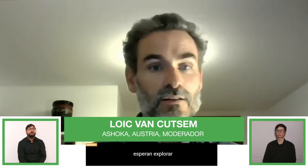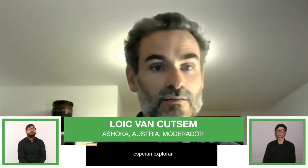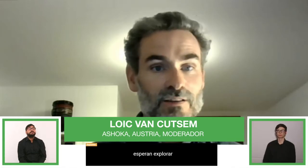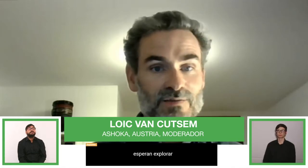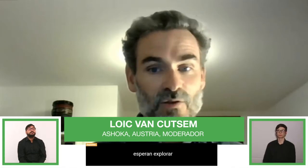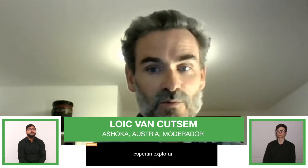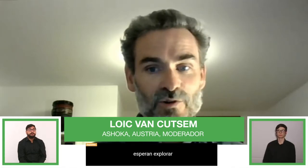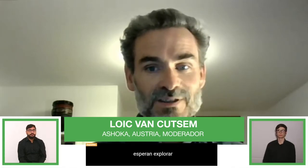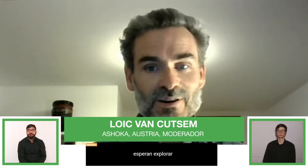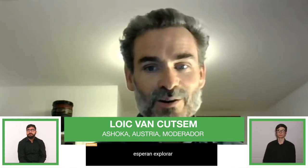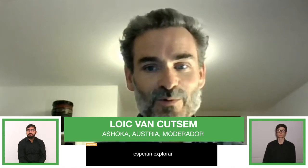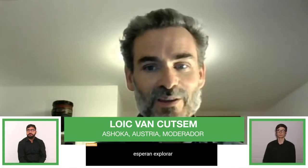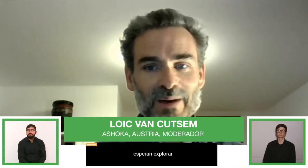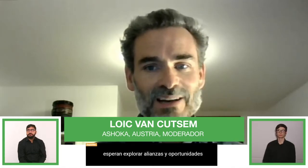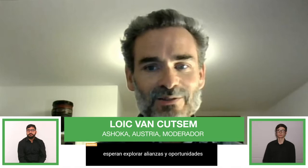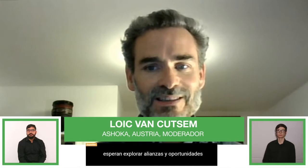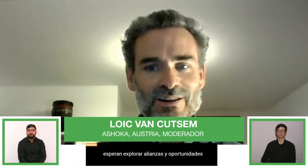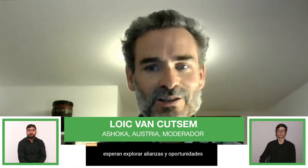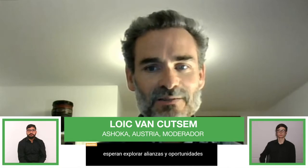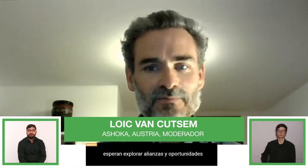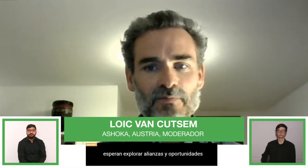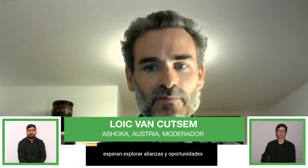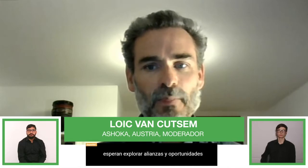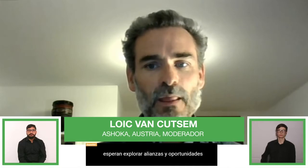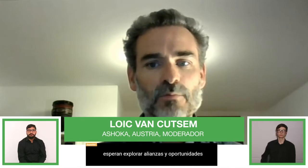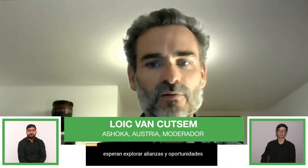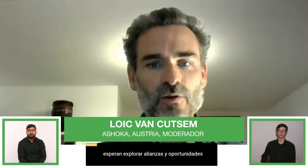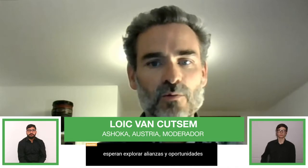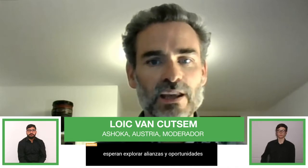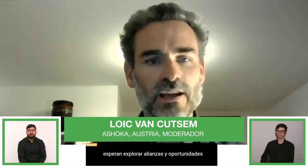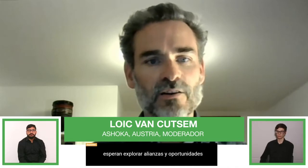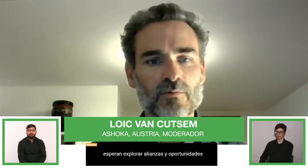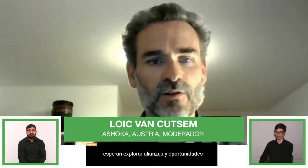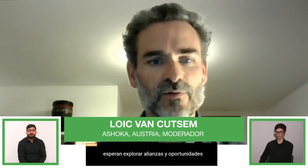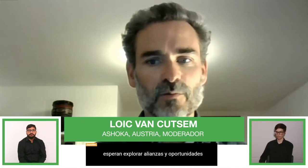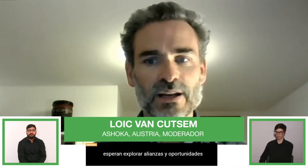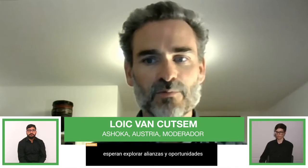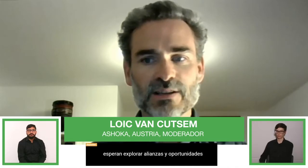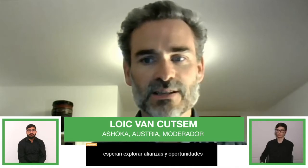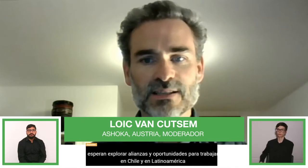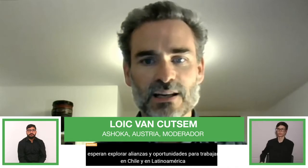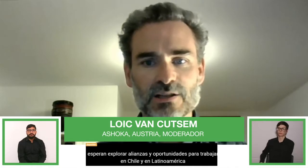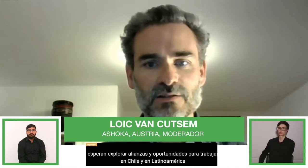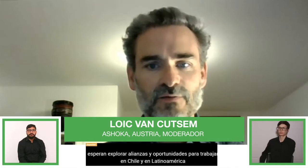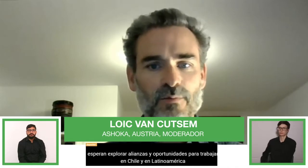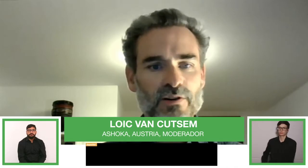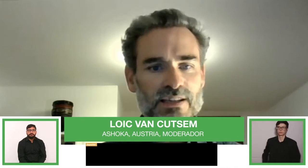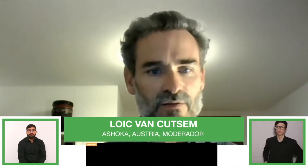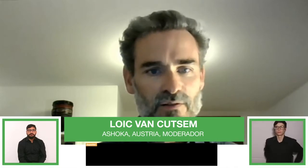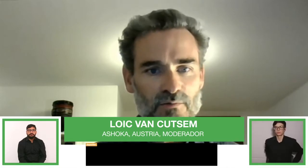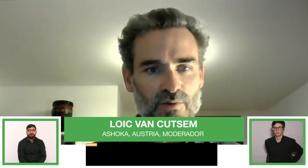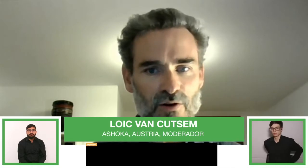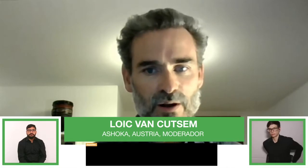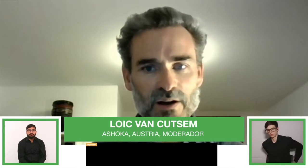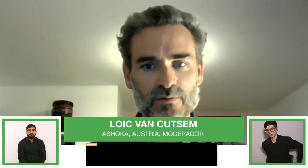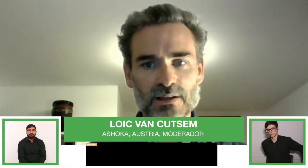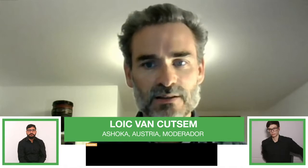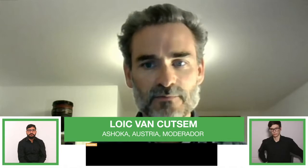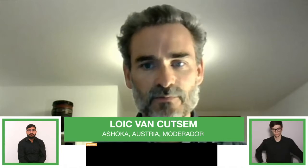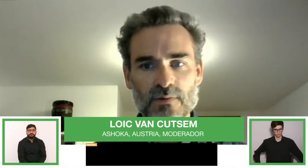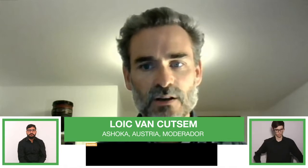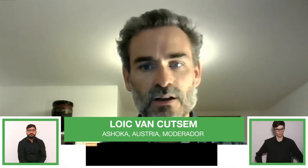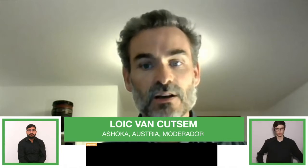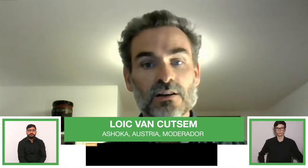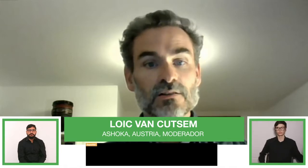Latinoamérica. Este foro va a empezar con una discusión en panel antes de que entremos a las